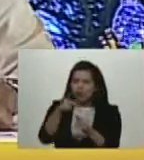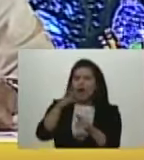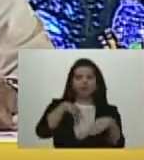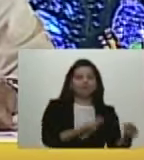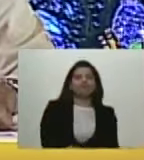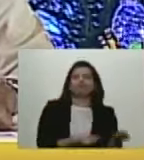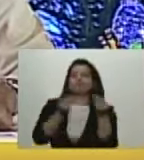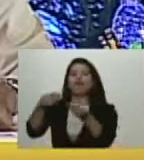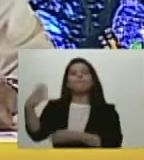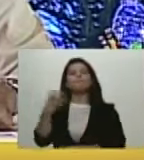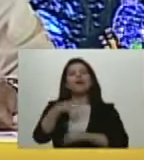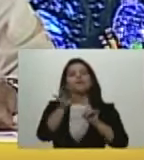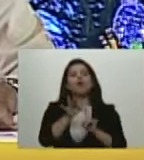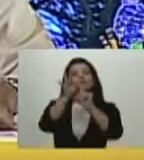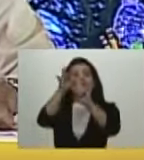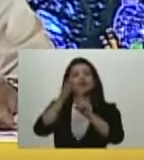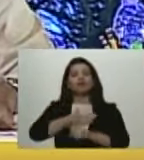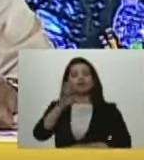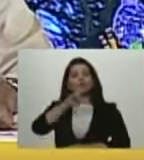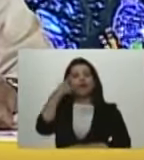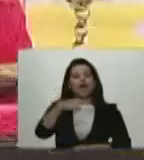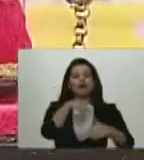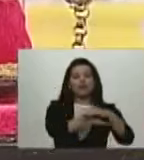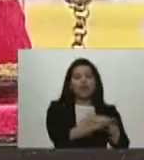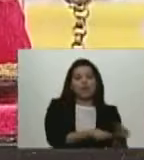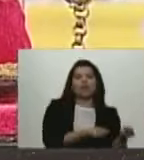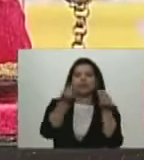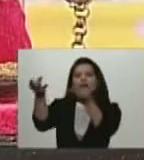un premio especial que entregará la República